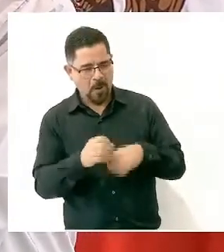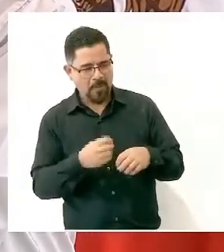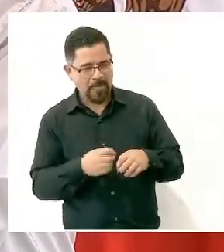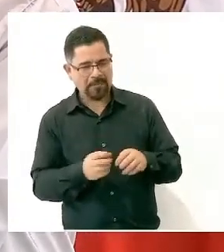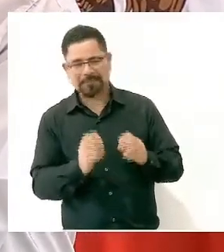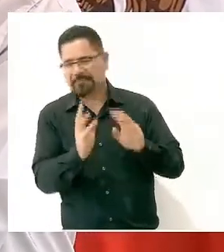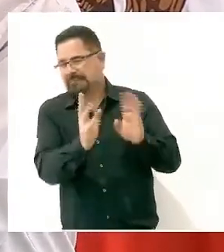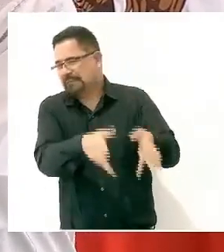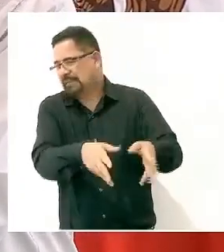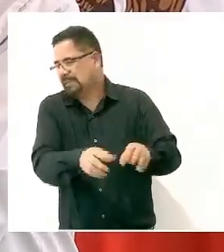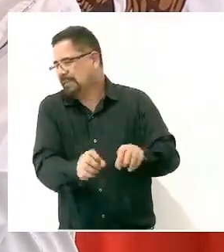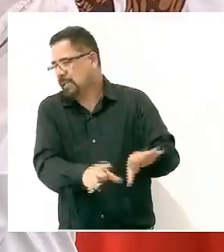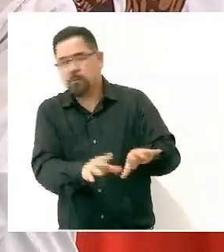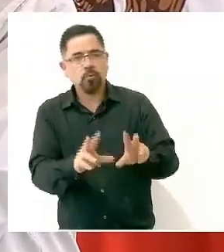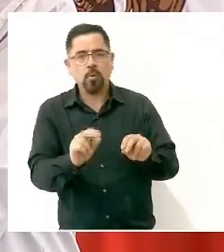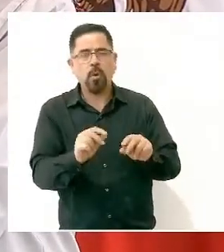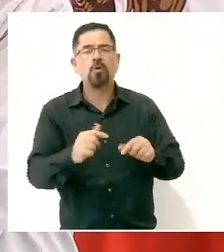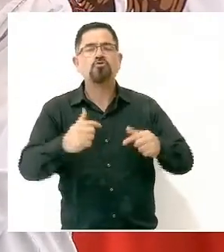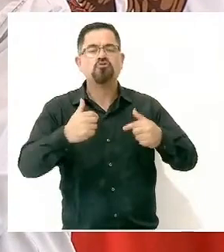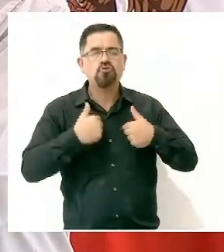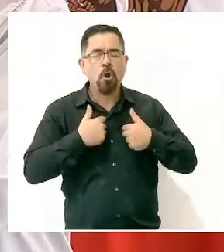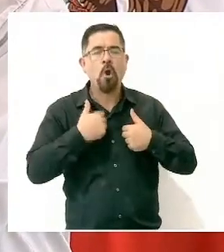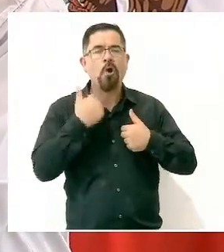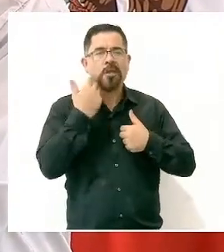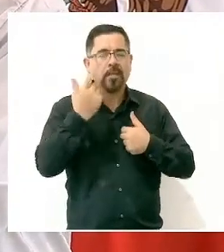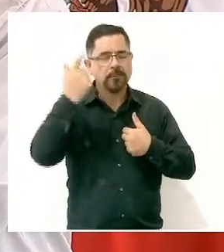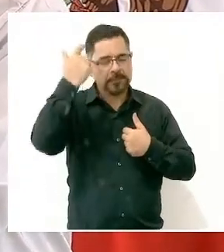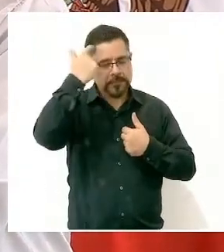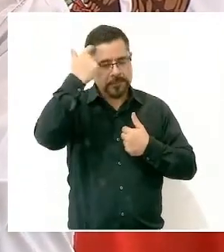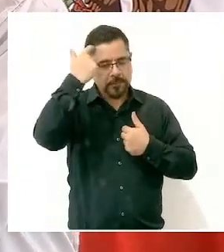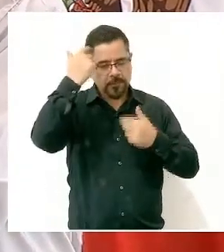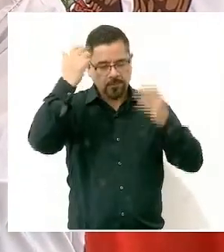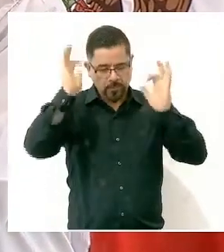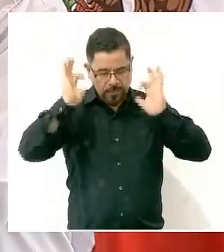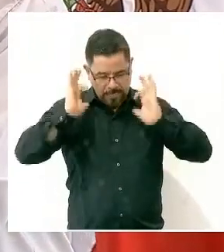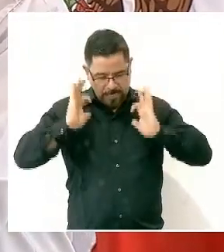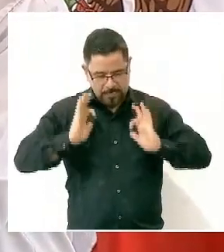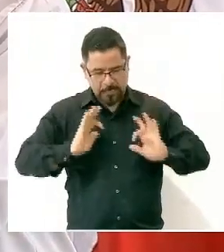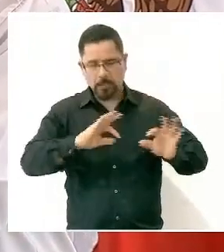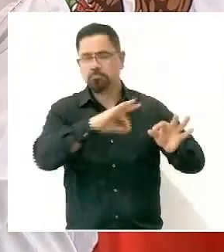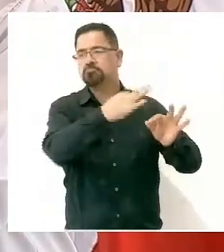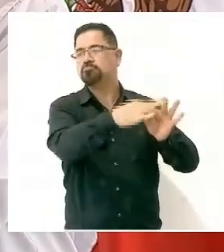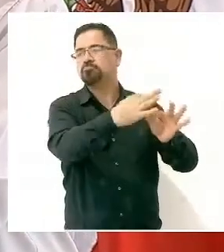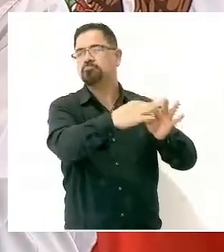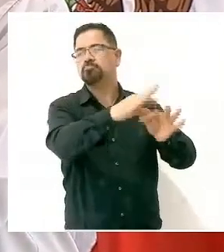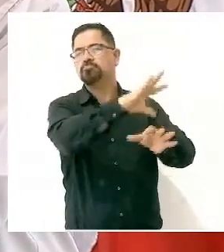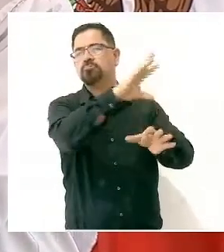terminar, que yo me pueda ir con mi conciencia tranquila.